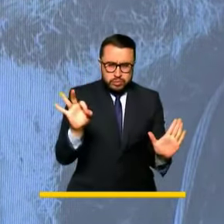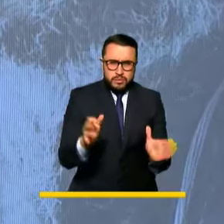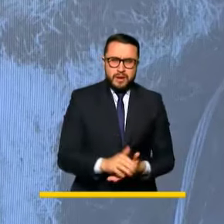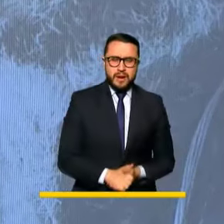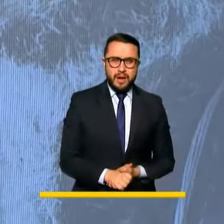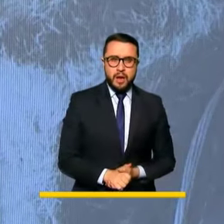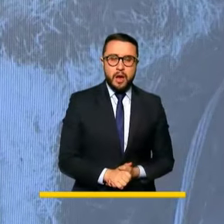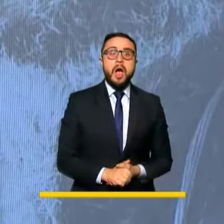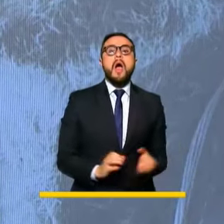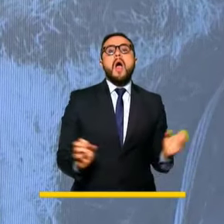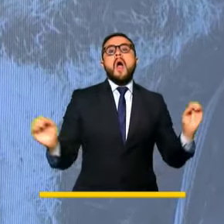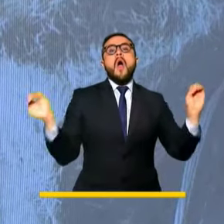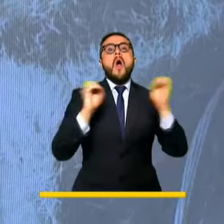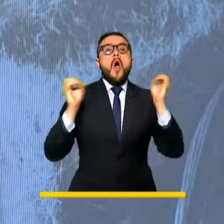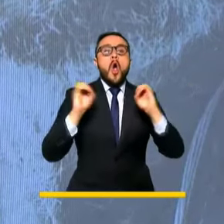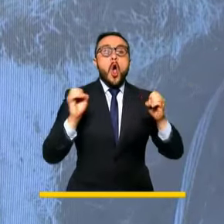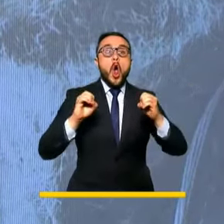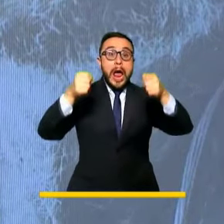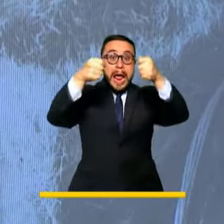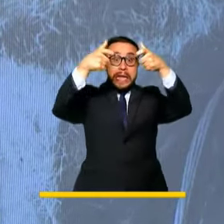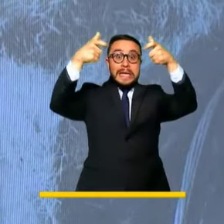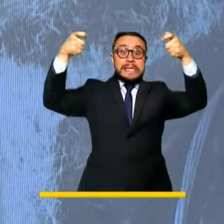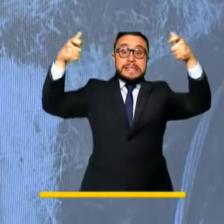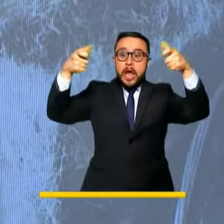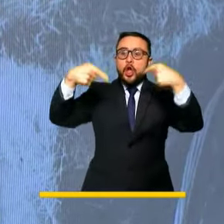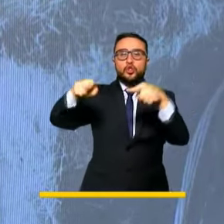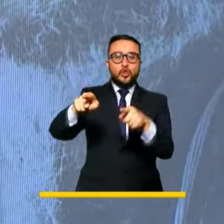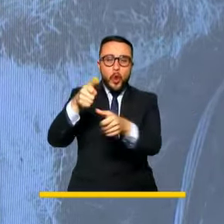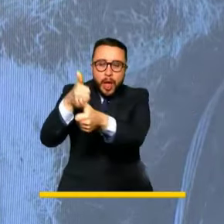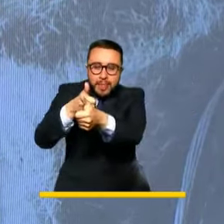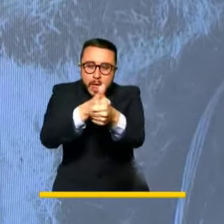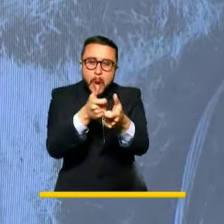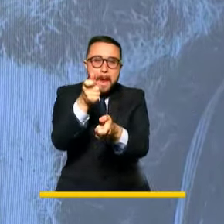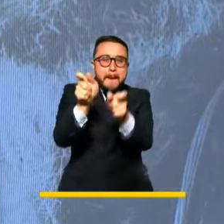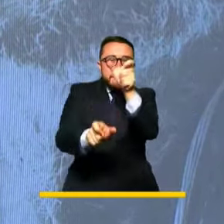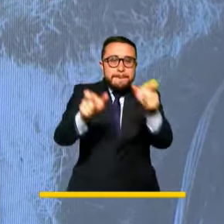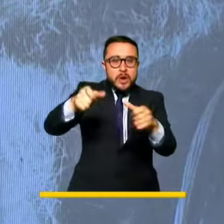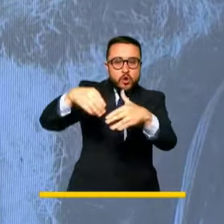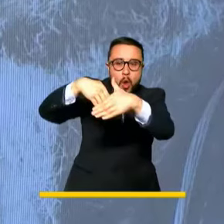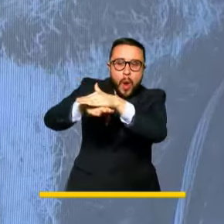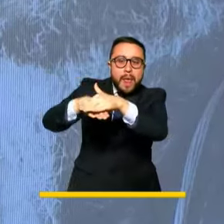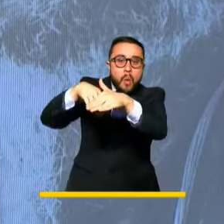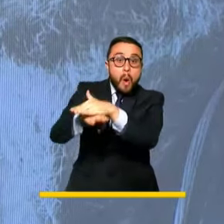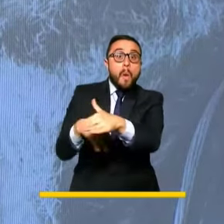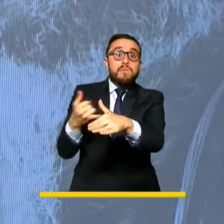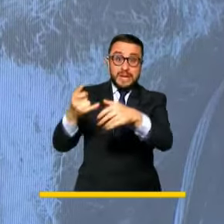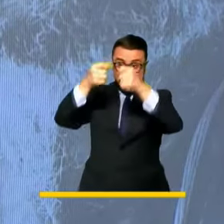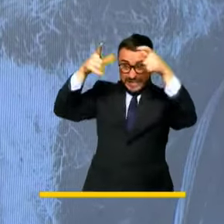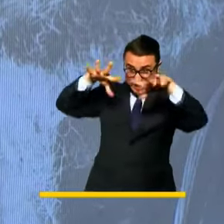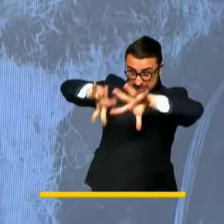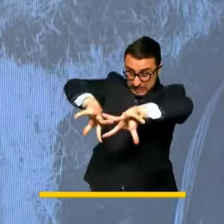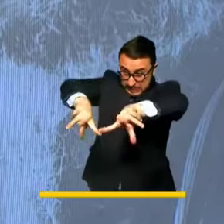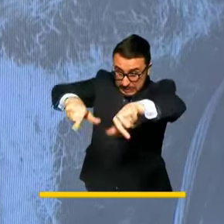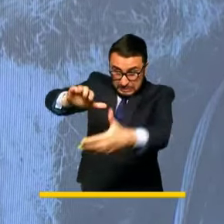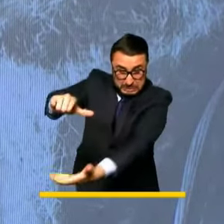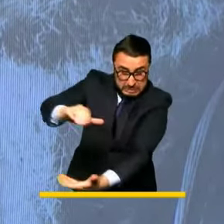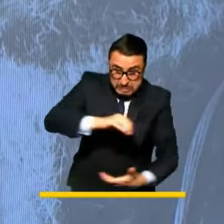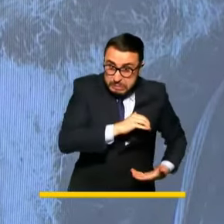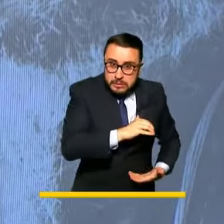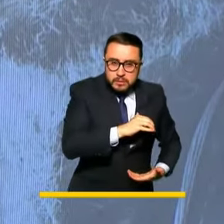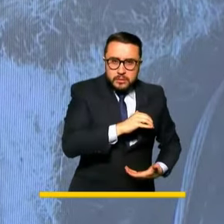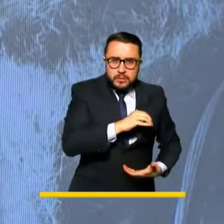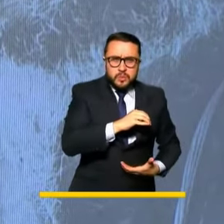que se expropiarán los ahorros individuales en cuentas ya existentes. Suman todas